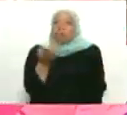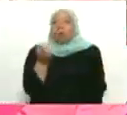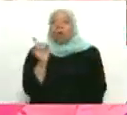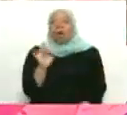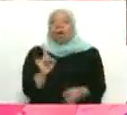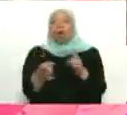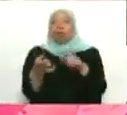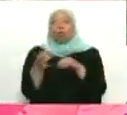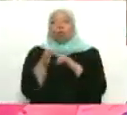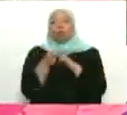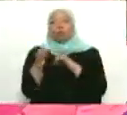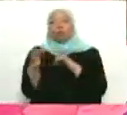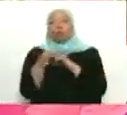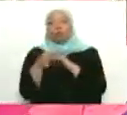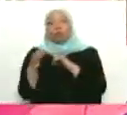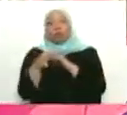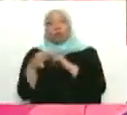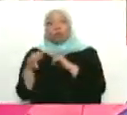municipios.